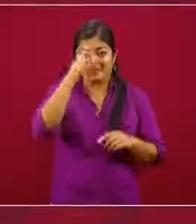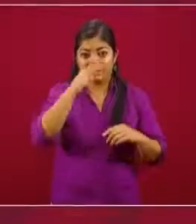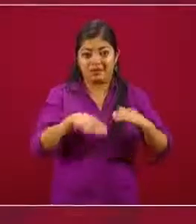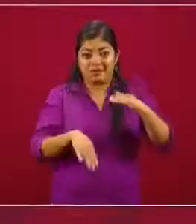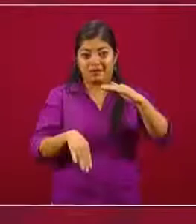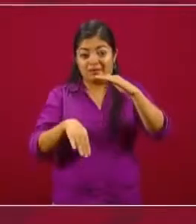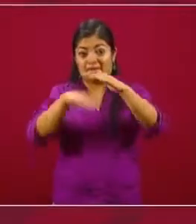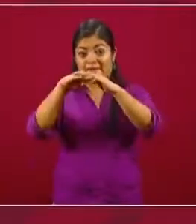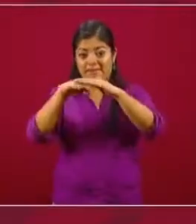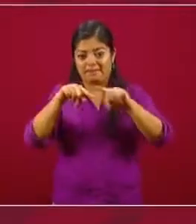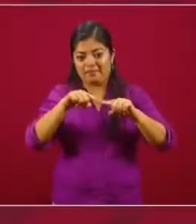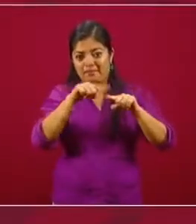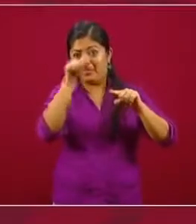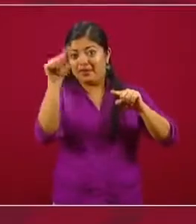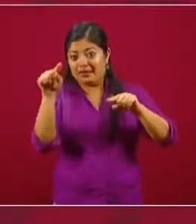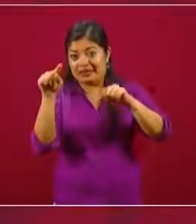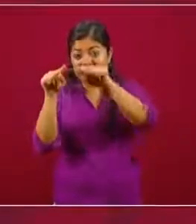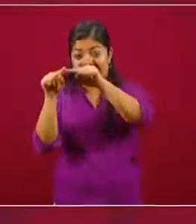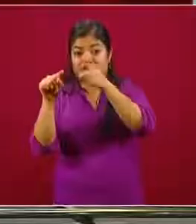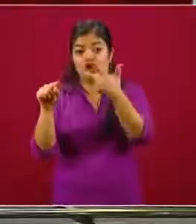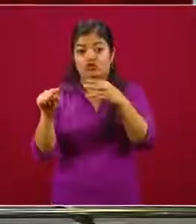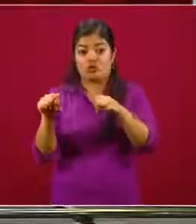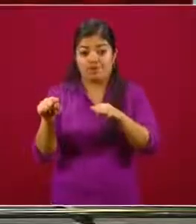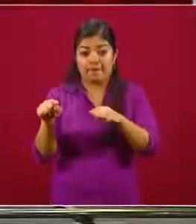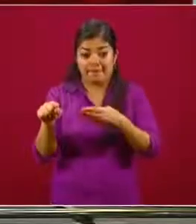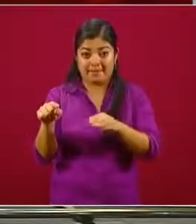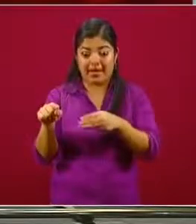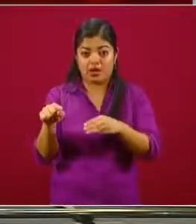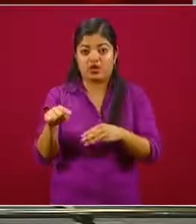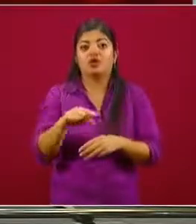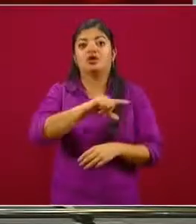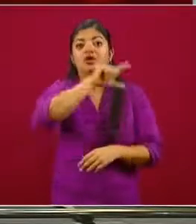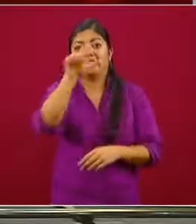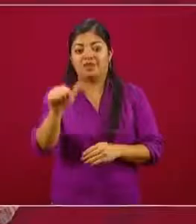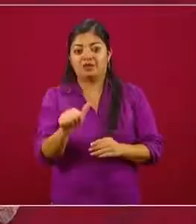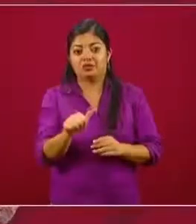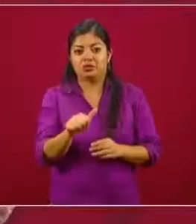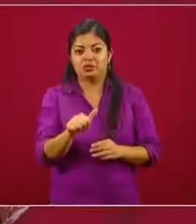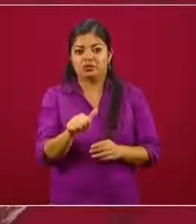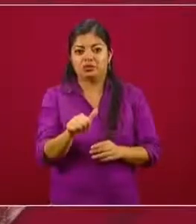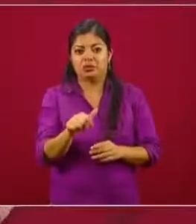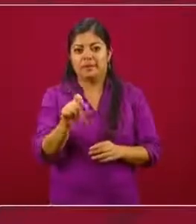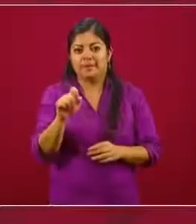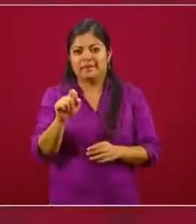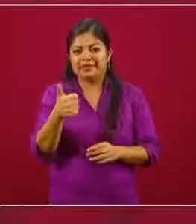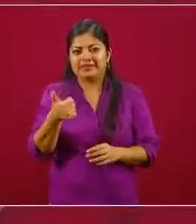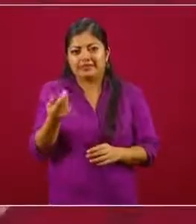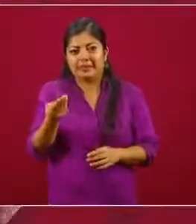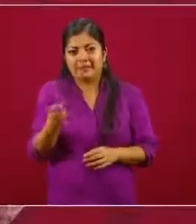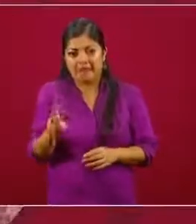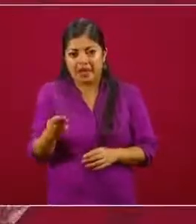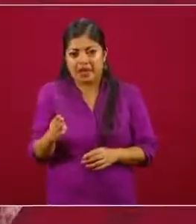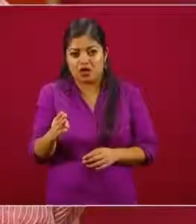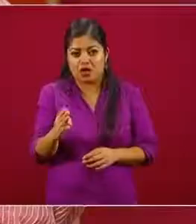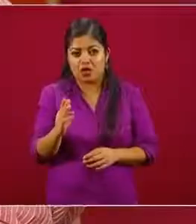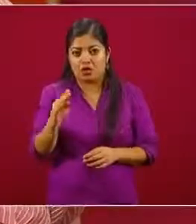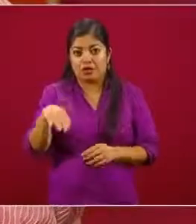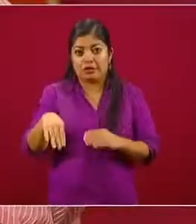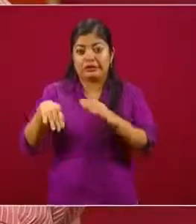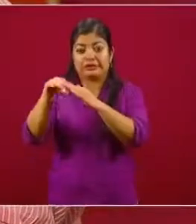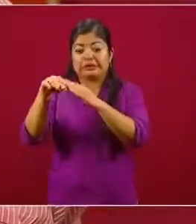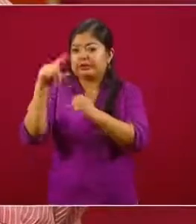tendría su máximo el 8 de mayo y posteriormente el 26 de mayo, el punto máximo